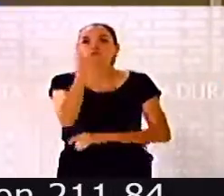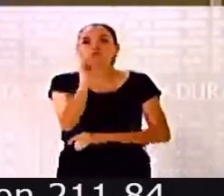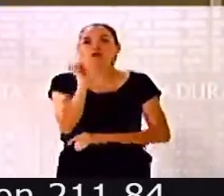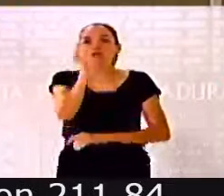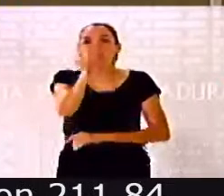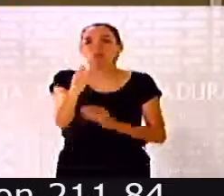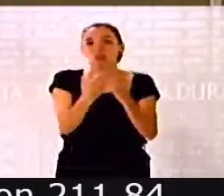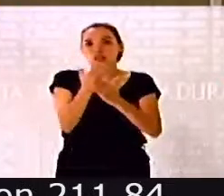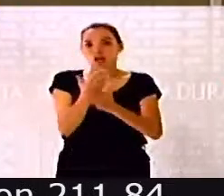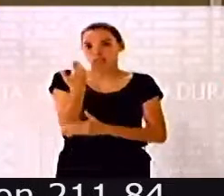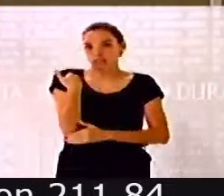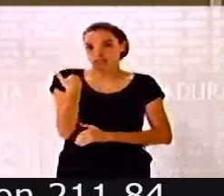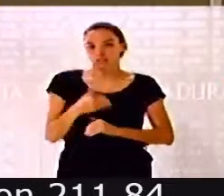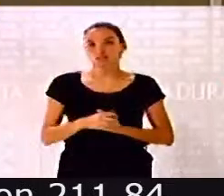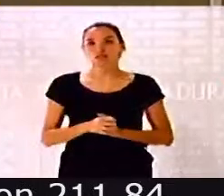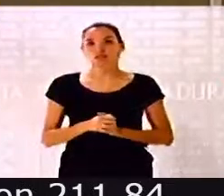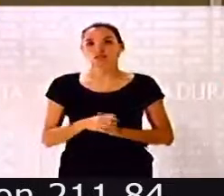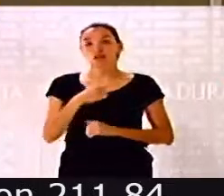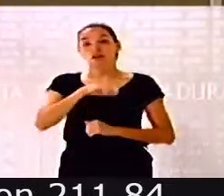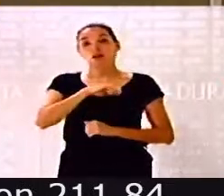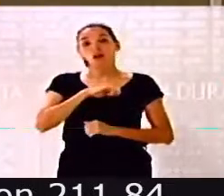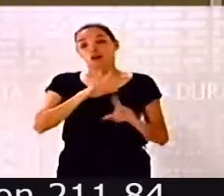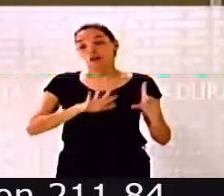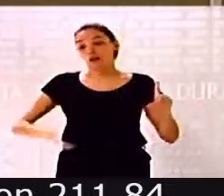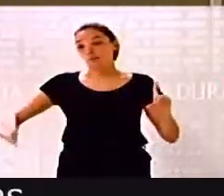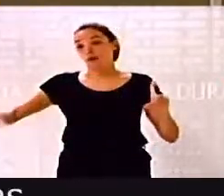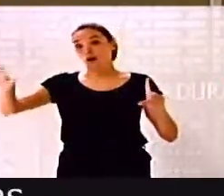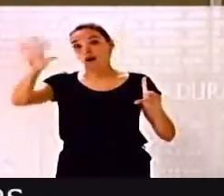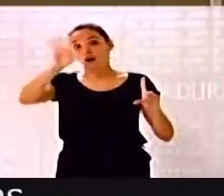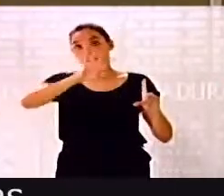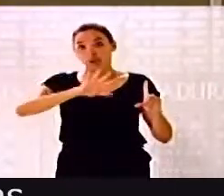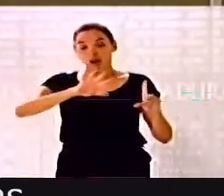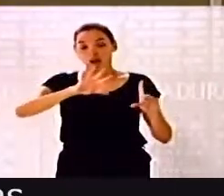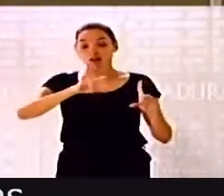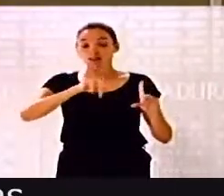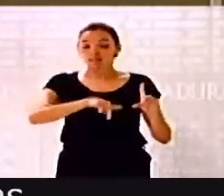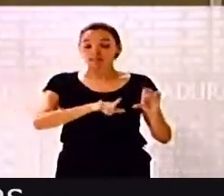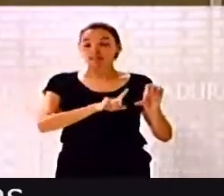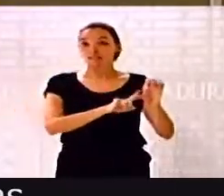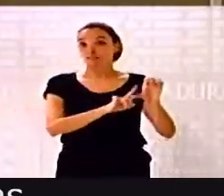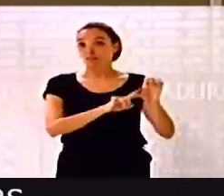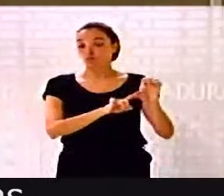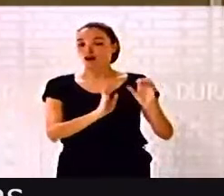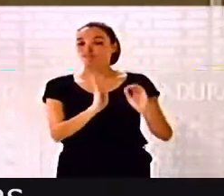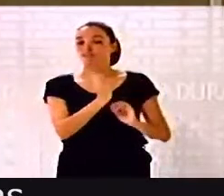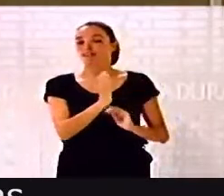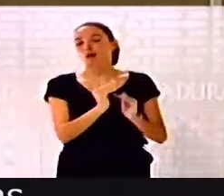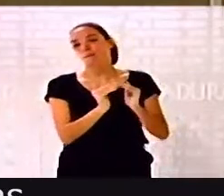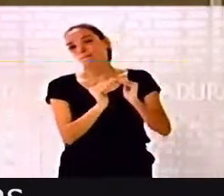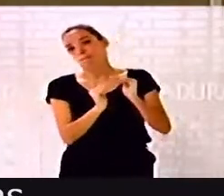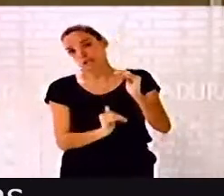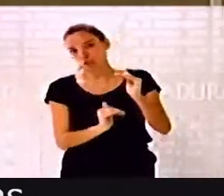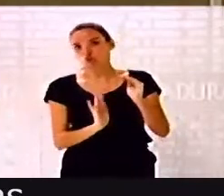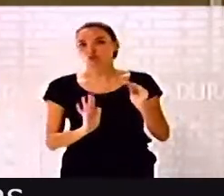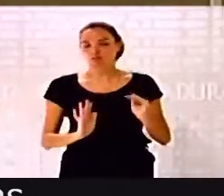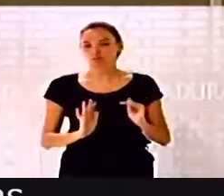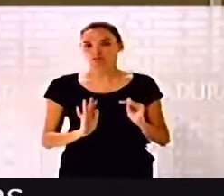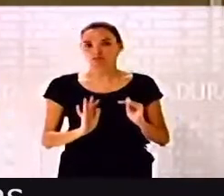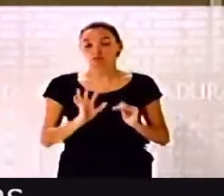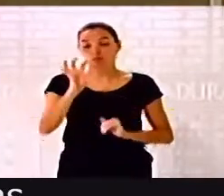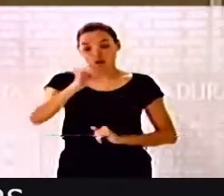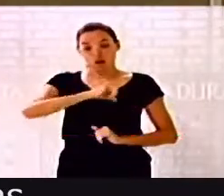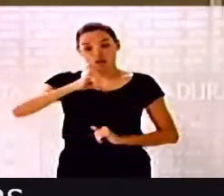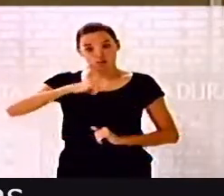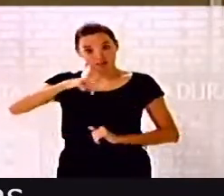España es de las comunidades autónomas que no está más afectada, o dicho en positivo, es de las